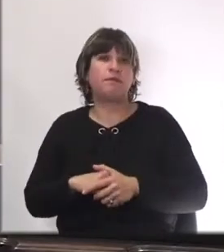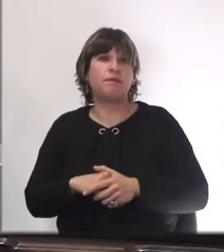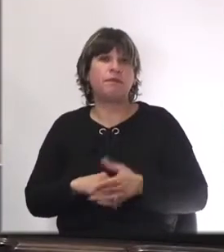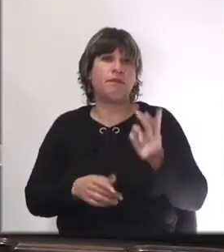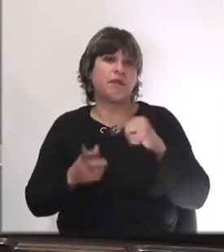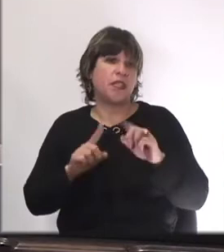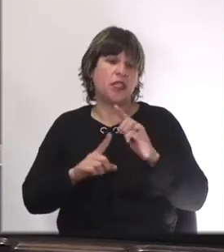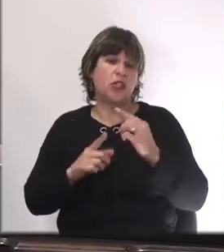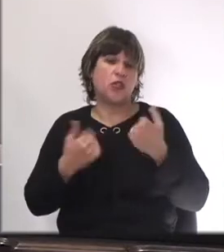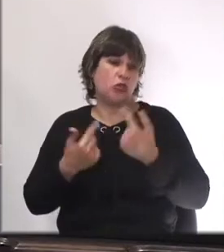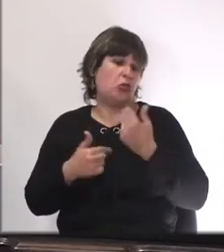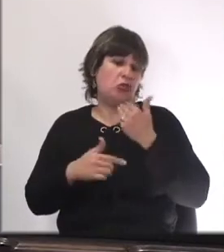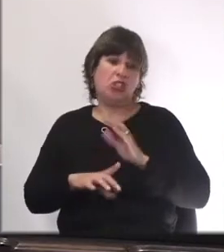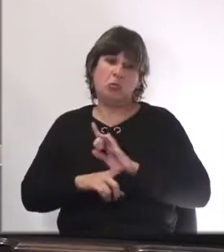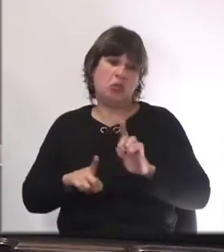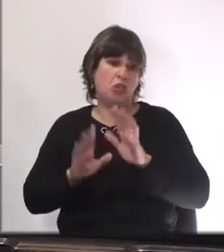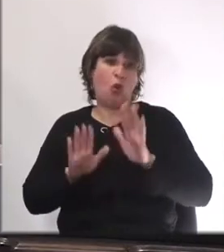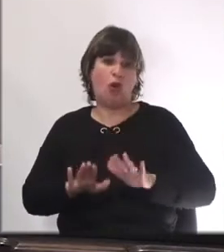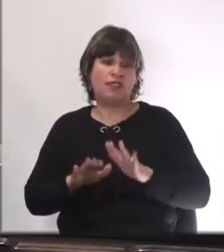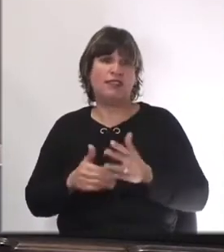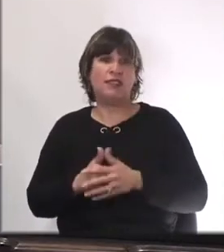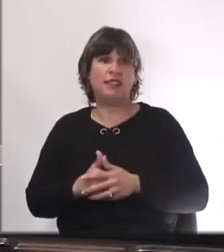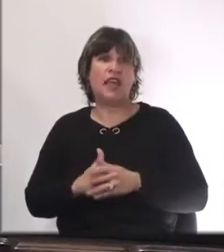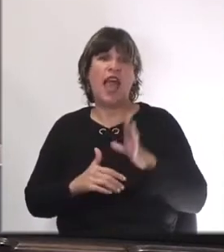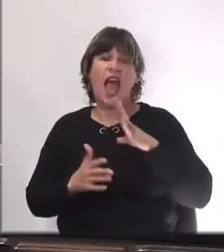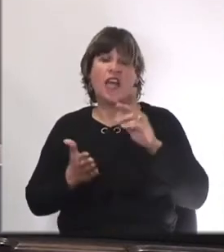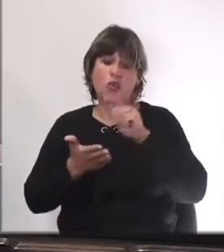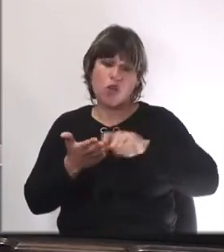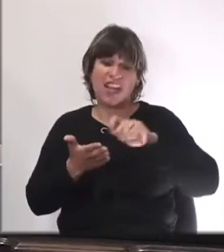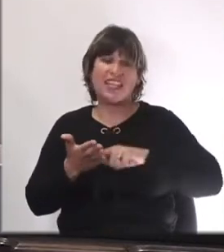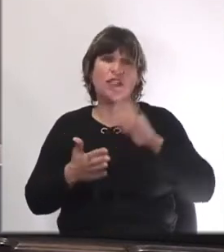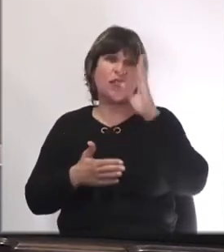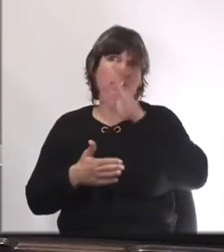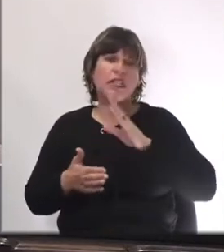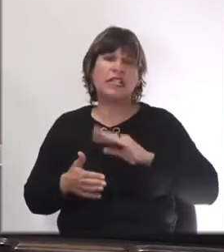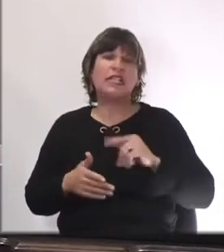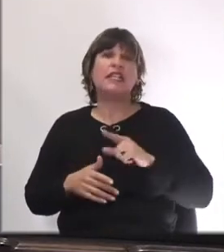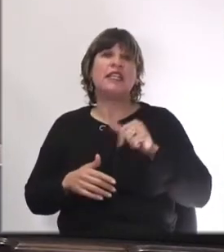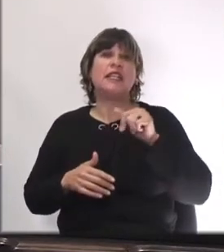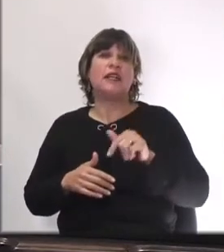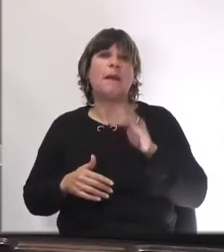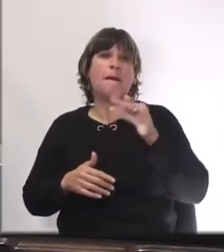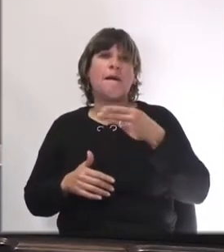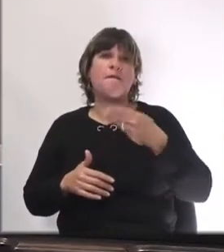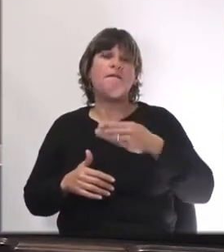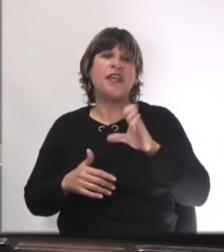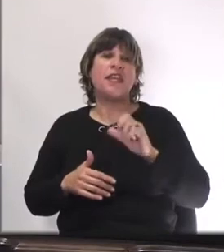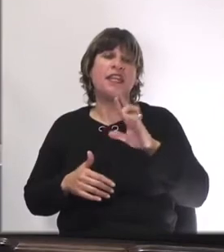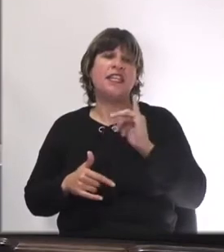Entendemos que no es así. Hay un escritor brasilero, presidente Luis Fernando Veríssimo,